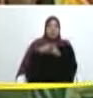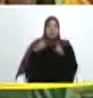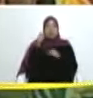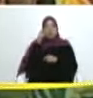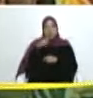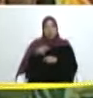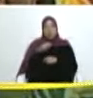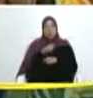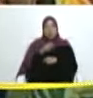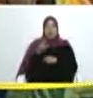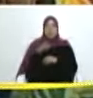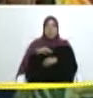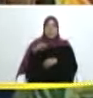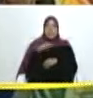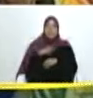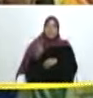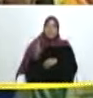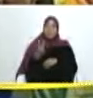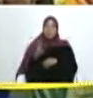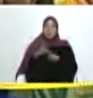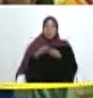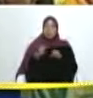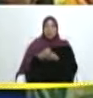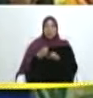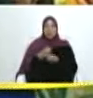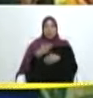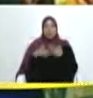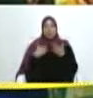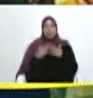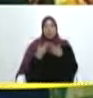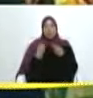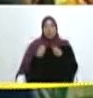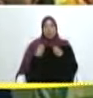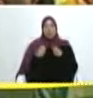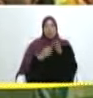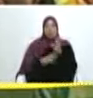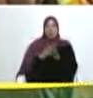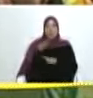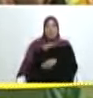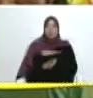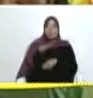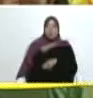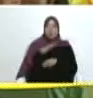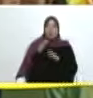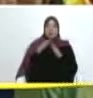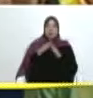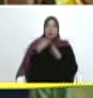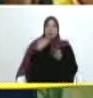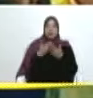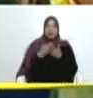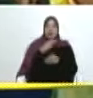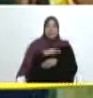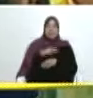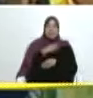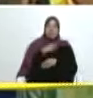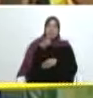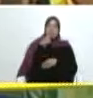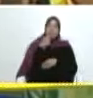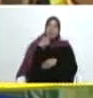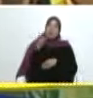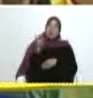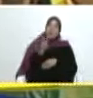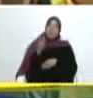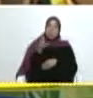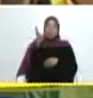nuevos urbanismos de la Misión Vivienda, en todos los espacios que se están construyendo como plazas y parques gracias a la Misión Venezuela Bella. Y así nos